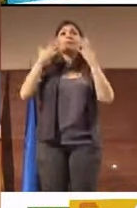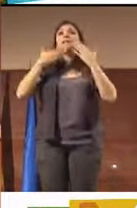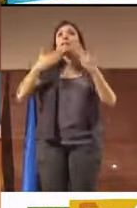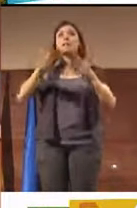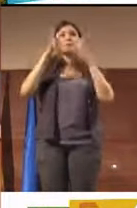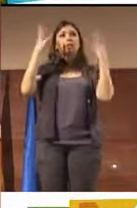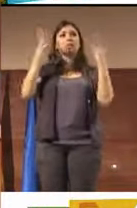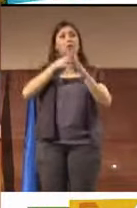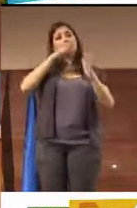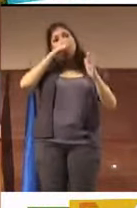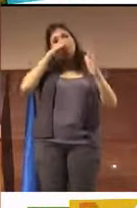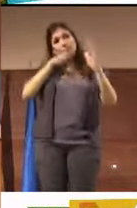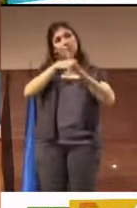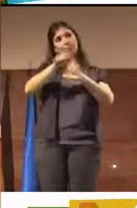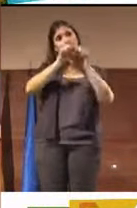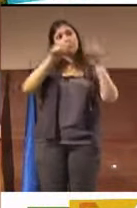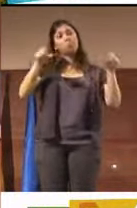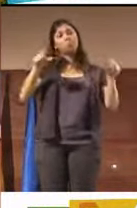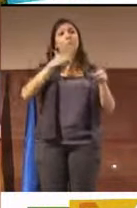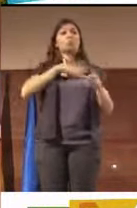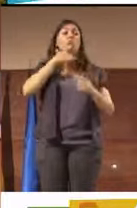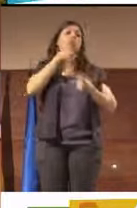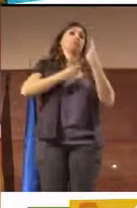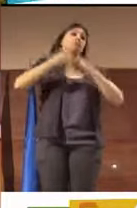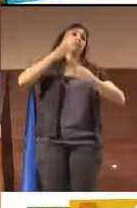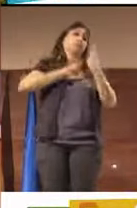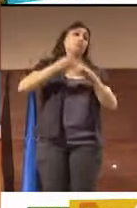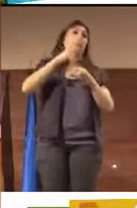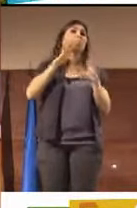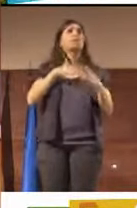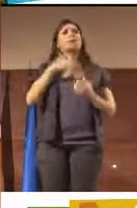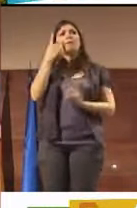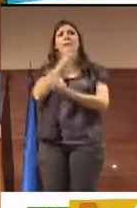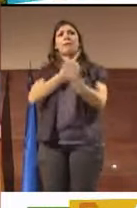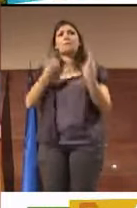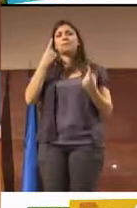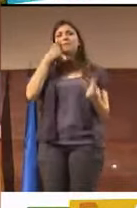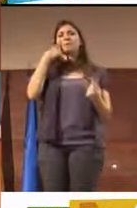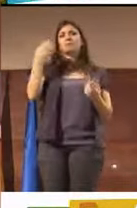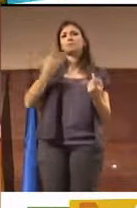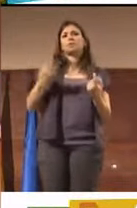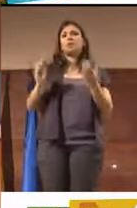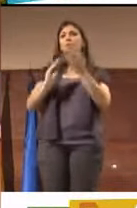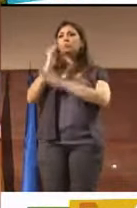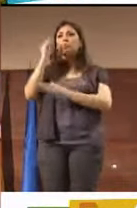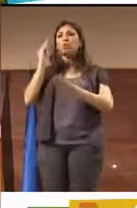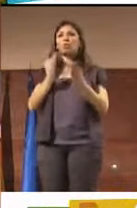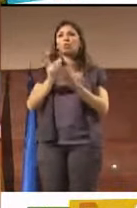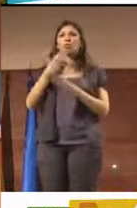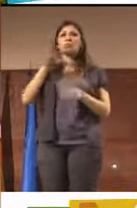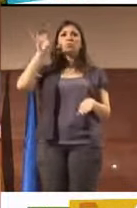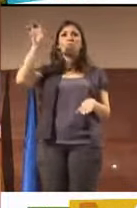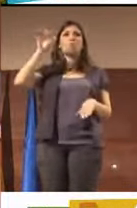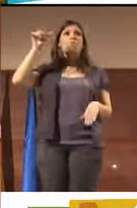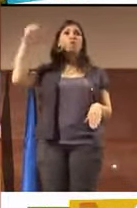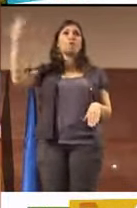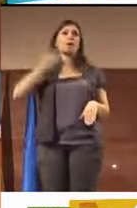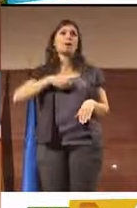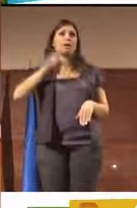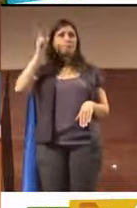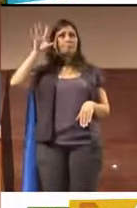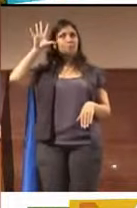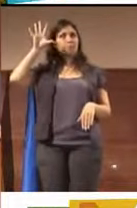Internet podemos alcanzar a tener mucha información, pero a veces nos encontramos con productos que están fuera de nuestro país, los costes,